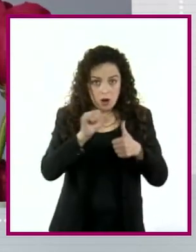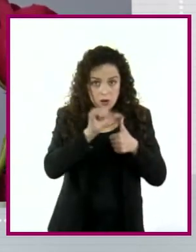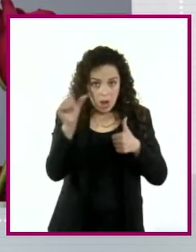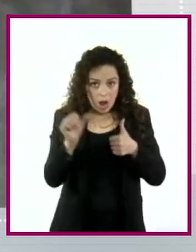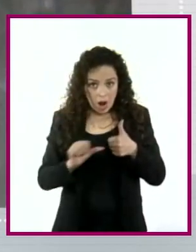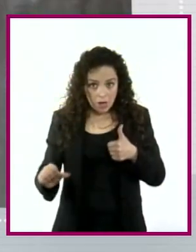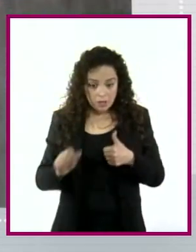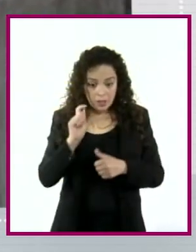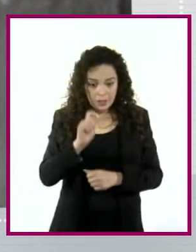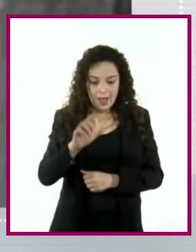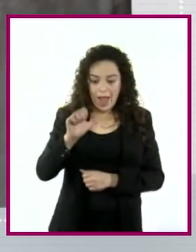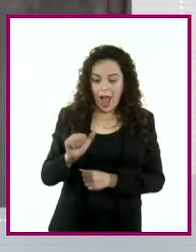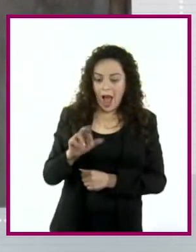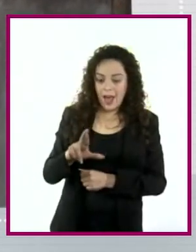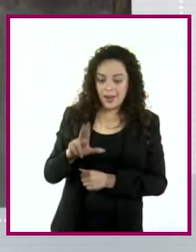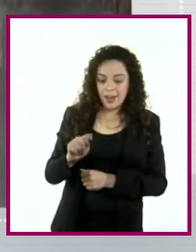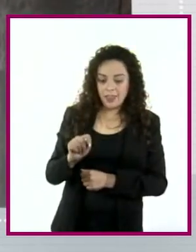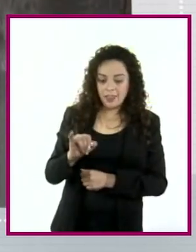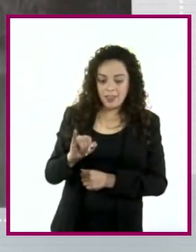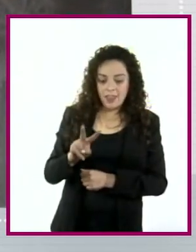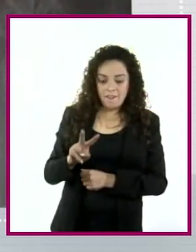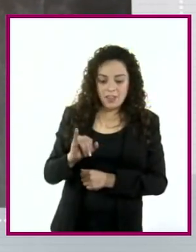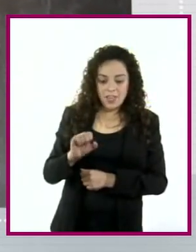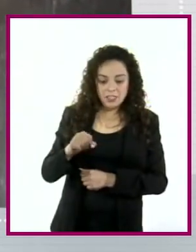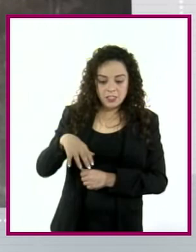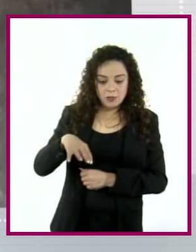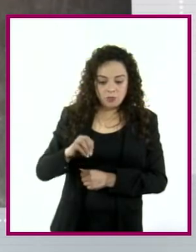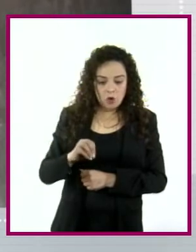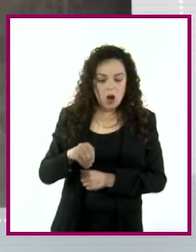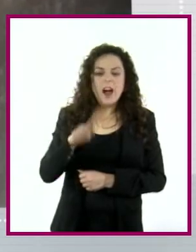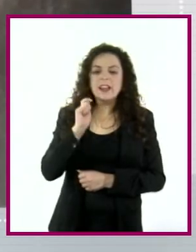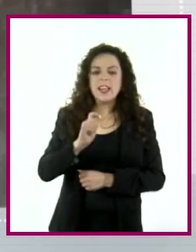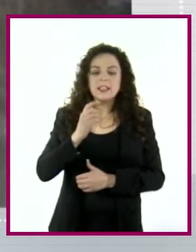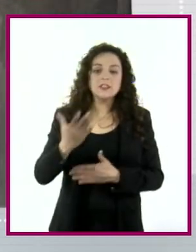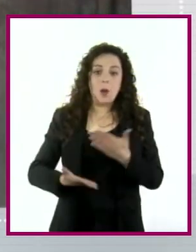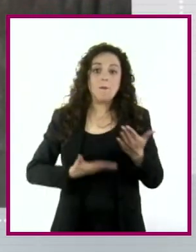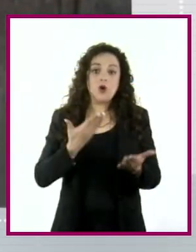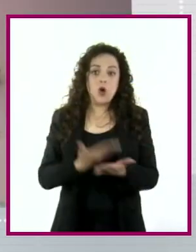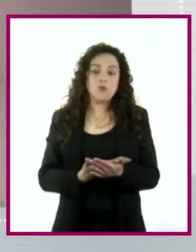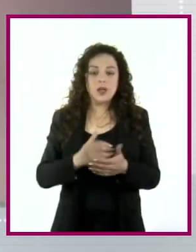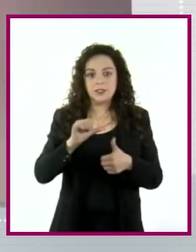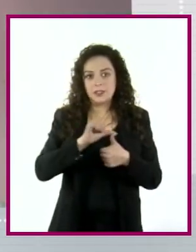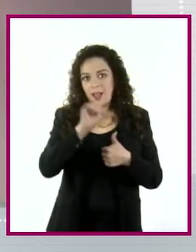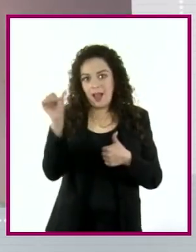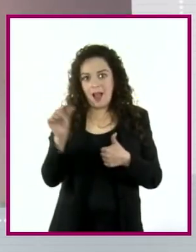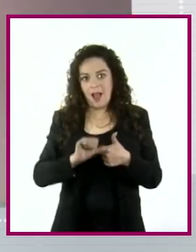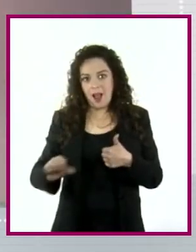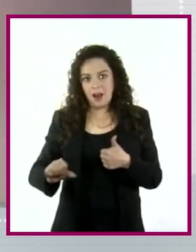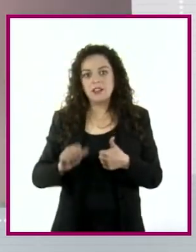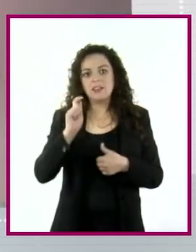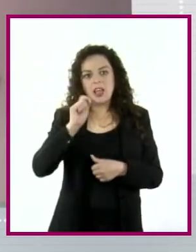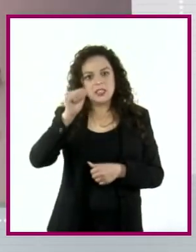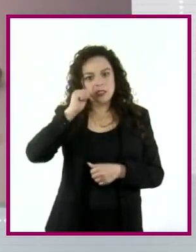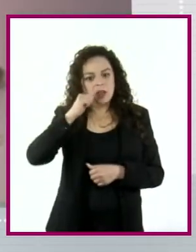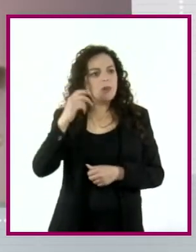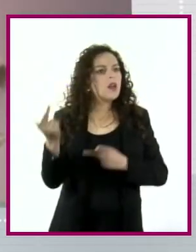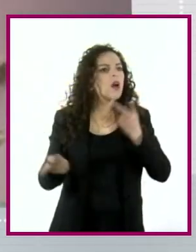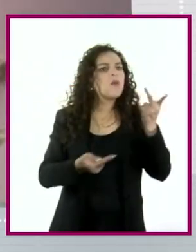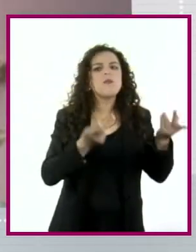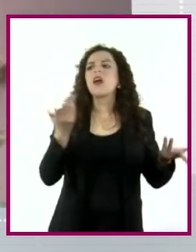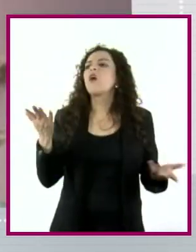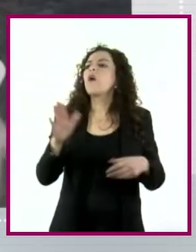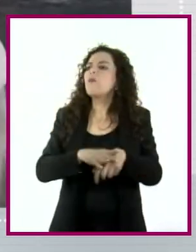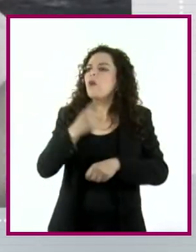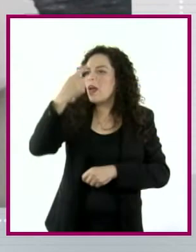en artivismo y entonces estamos proponiendo un arte que transgrede, un arte que cuestiona. Me parece que las